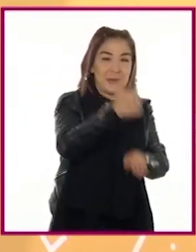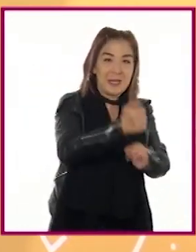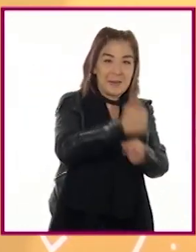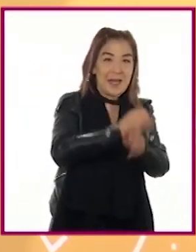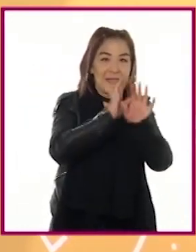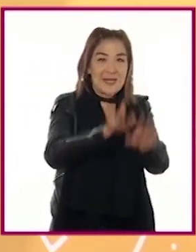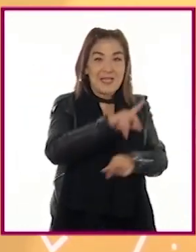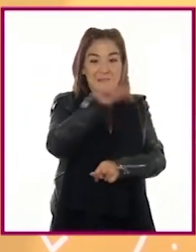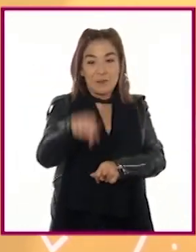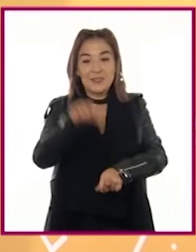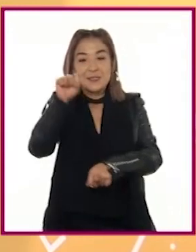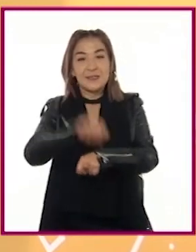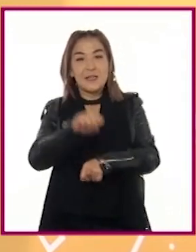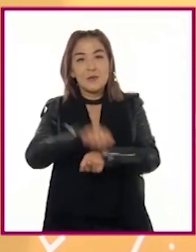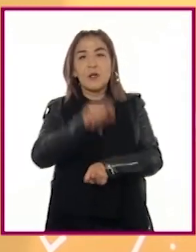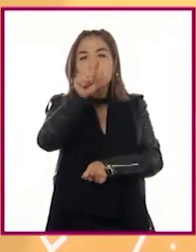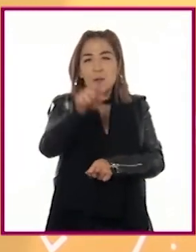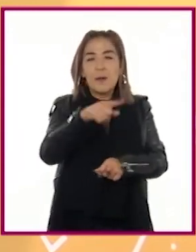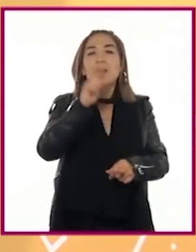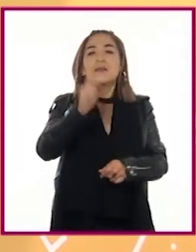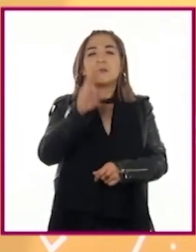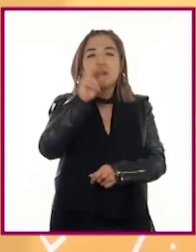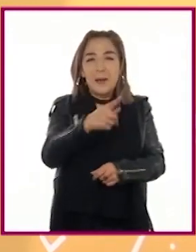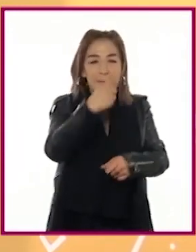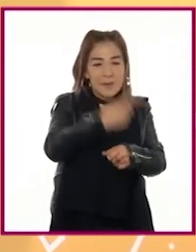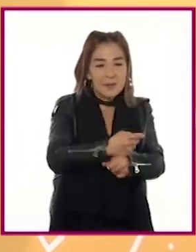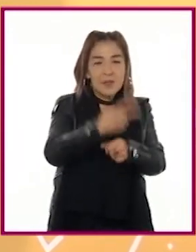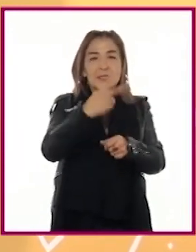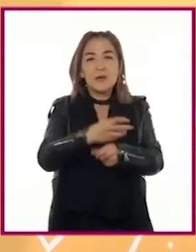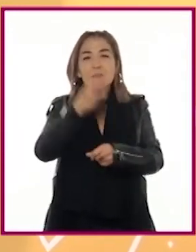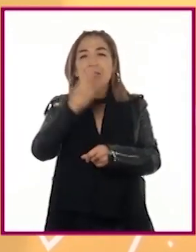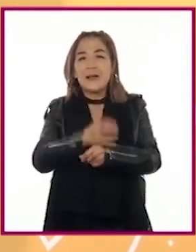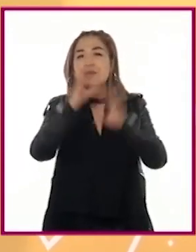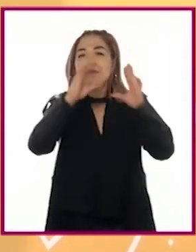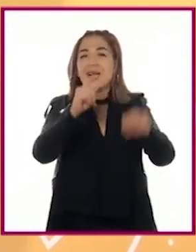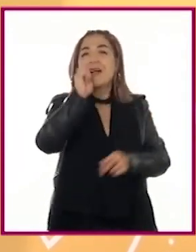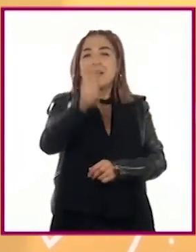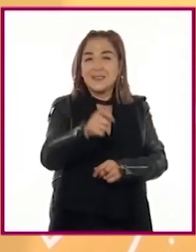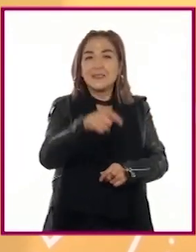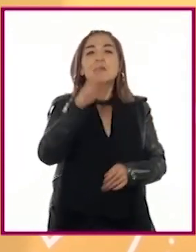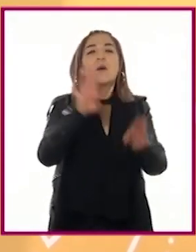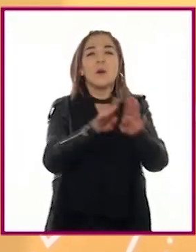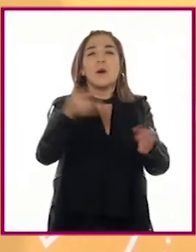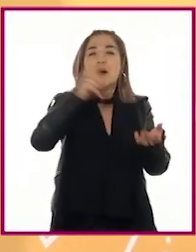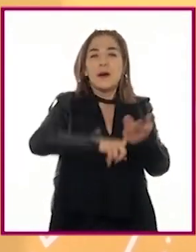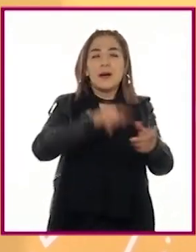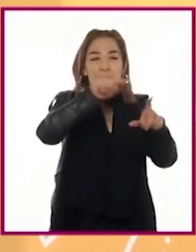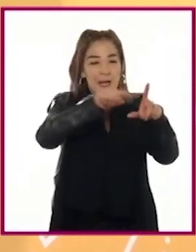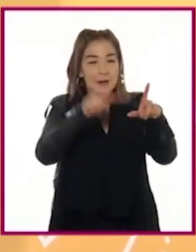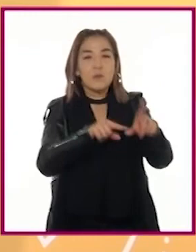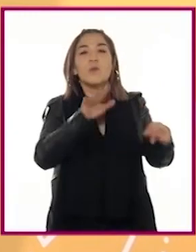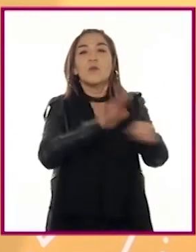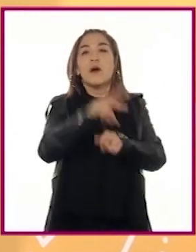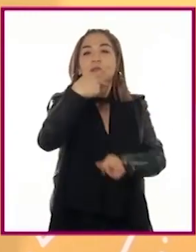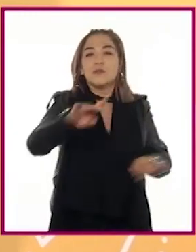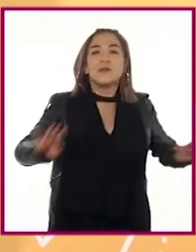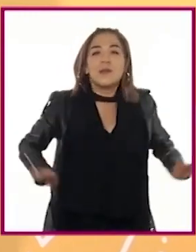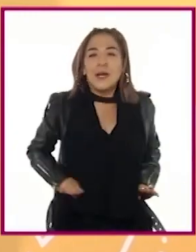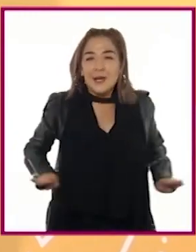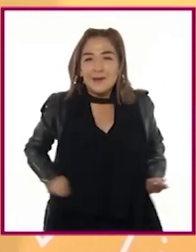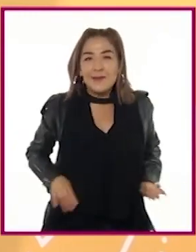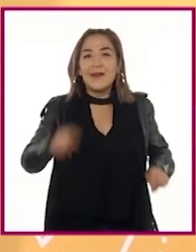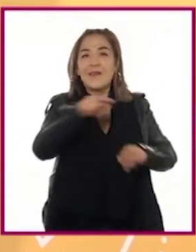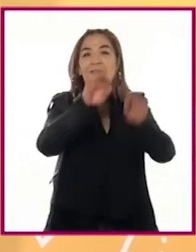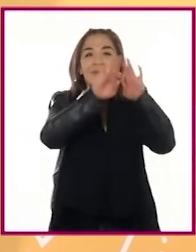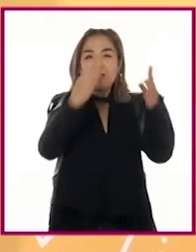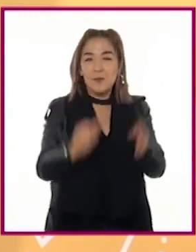distintos ángulos e identificaron al ángulo recto como el más común en el entorno y el que define las características de las